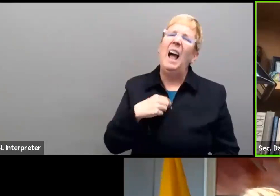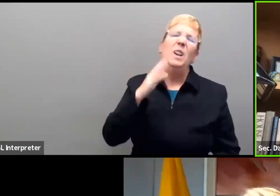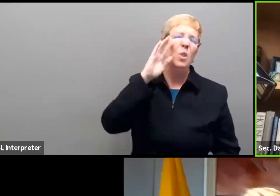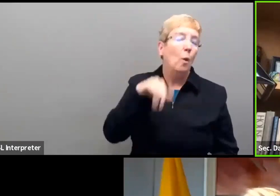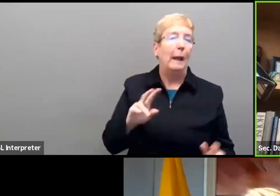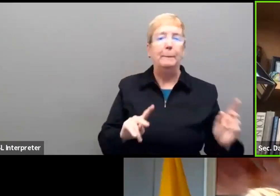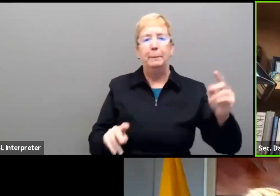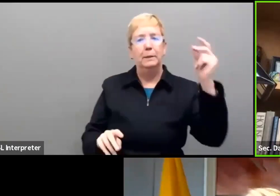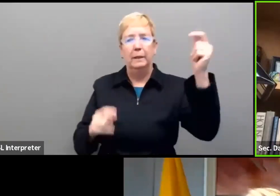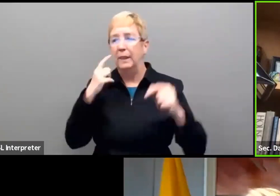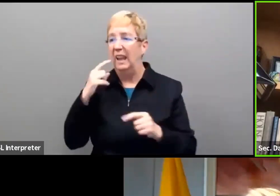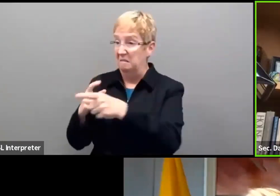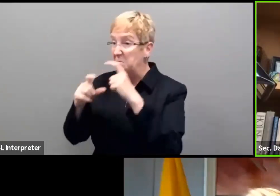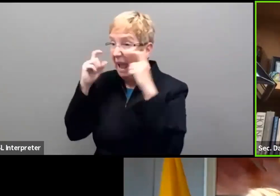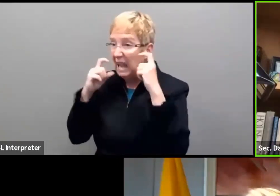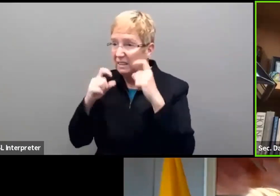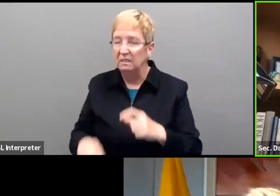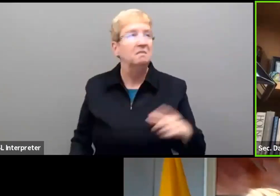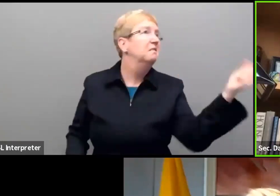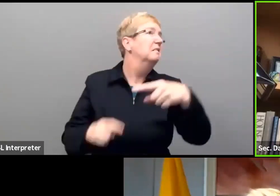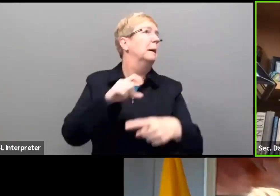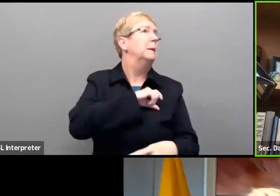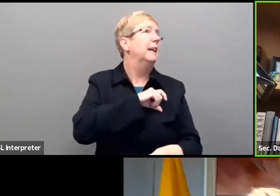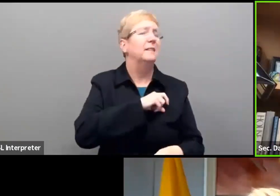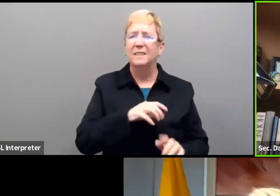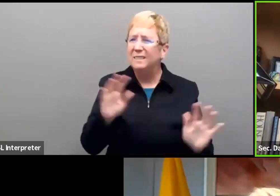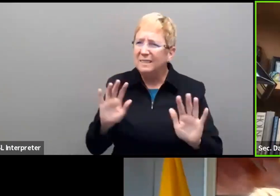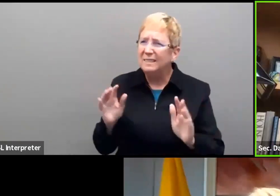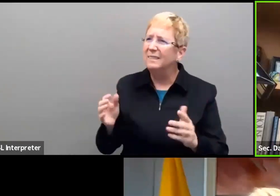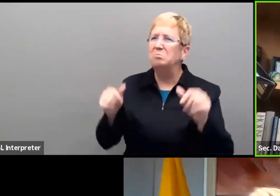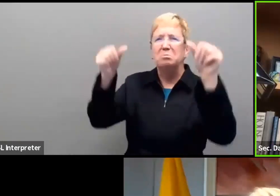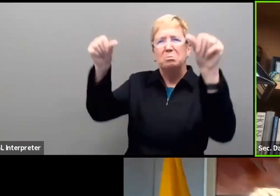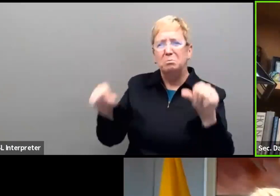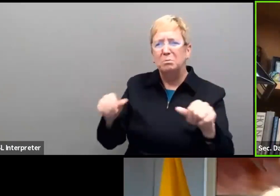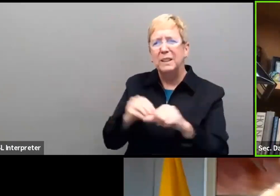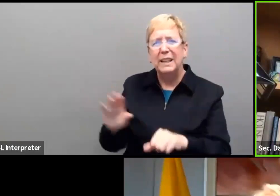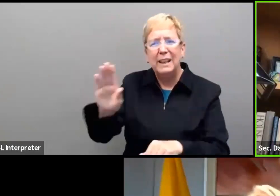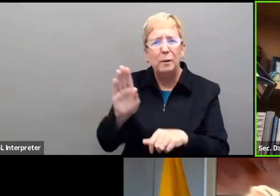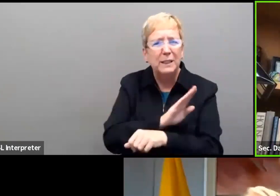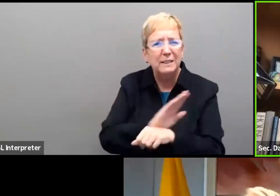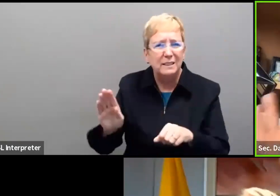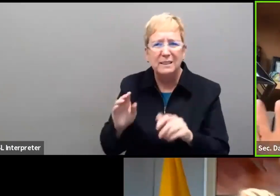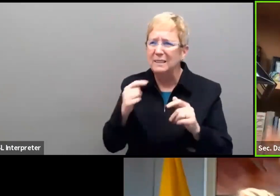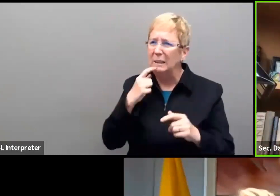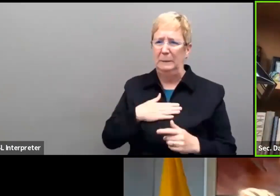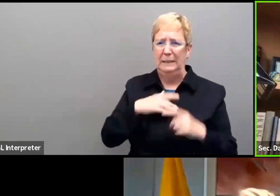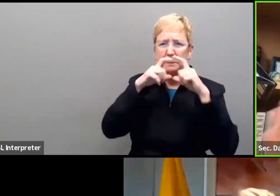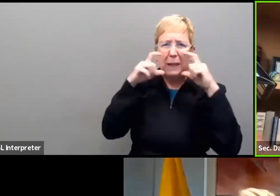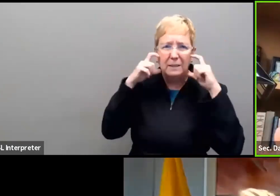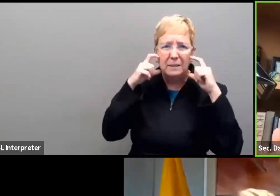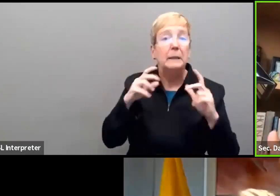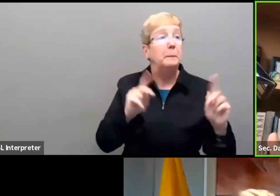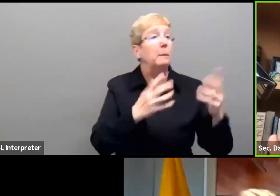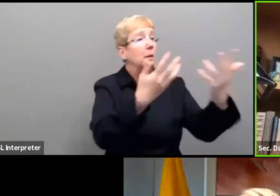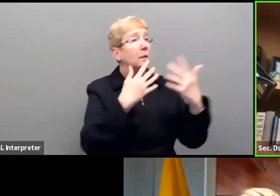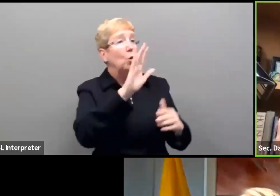8 escuelas, usted dijo. Bueno, la semana pasada solamente